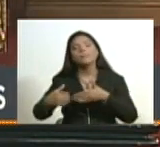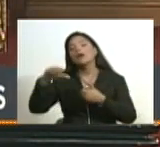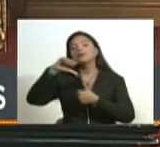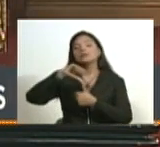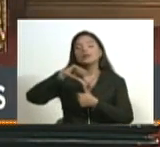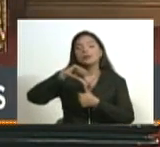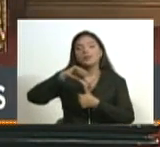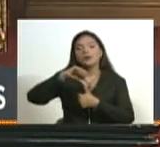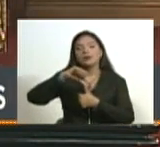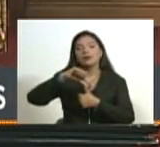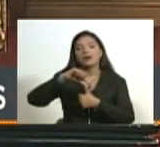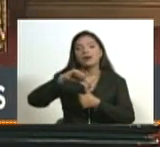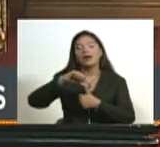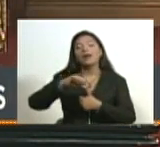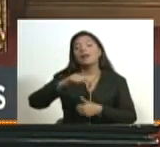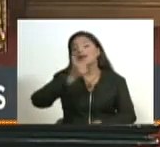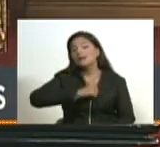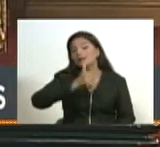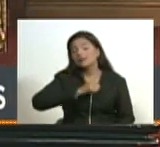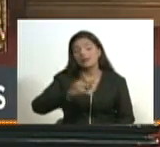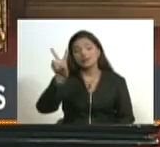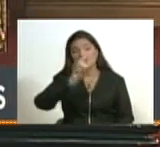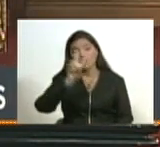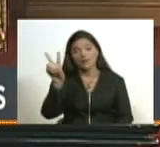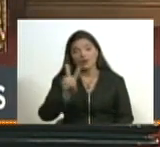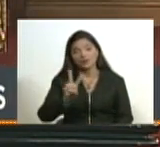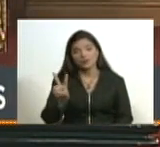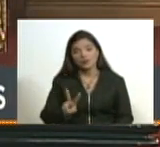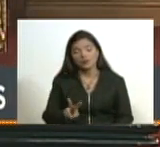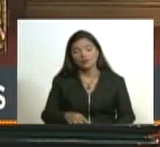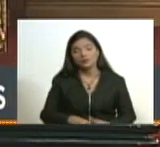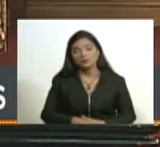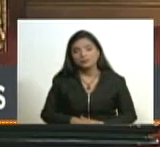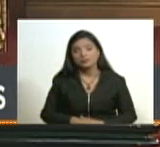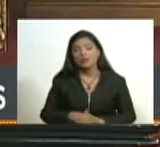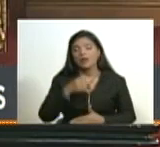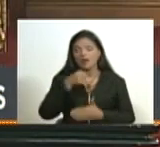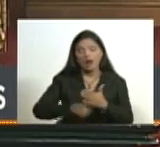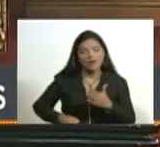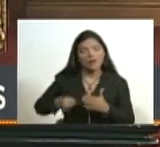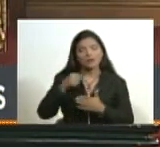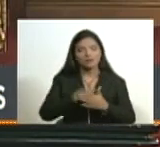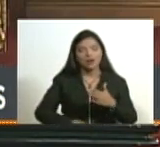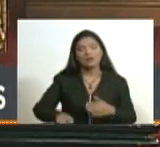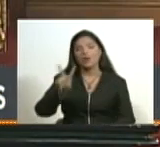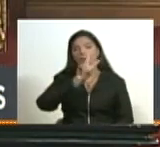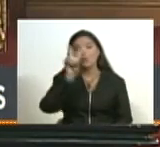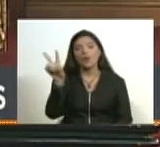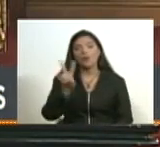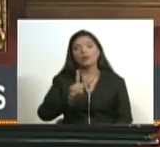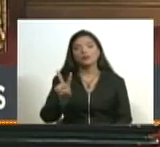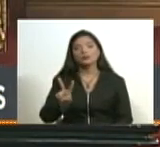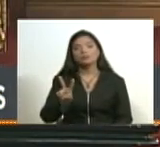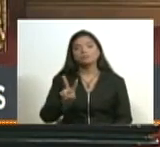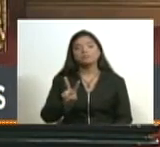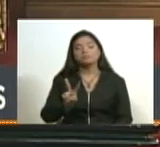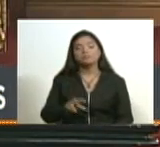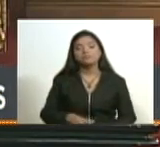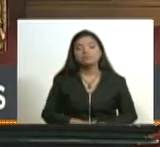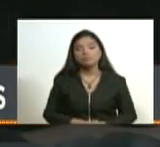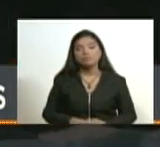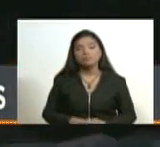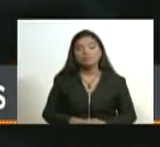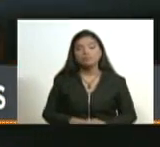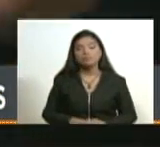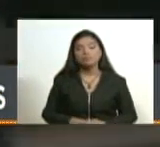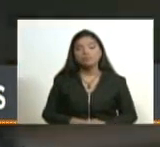Caribe. La resistencia venezolana, la batalla por Venezuela, es el punto de